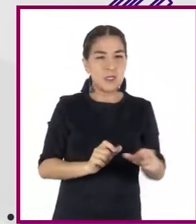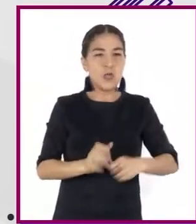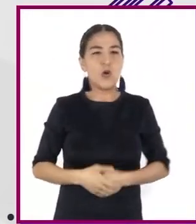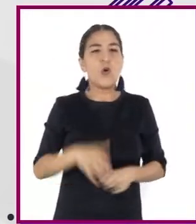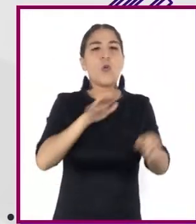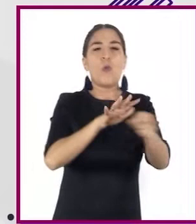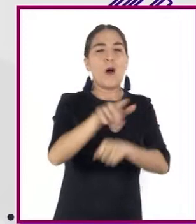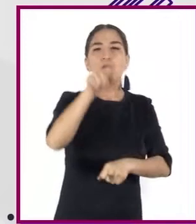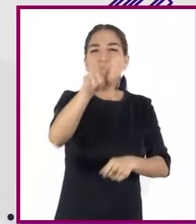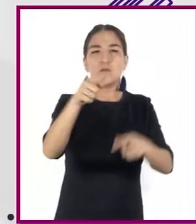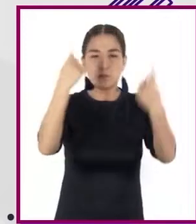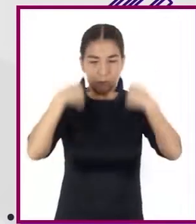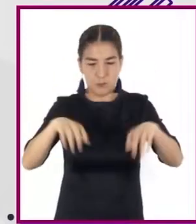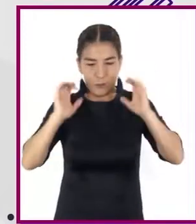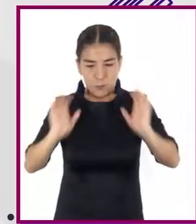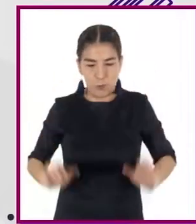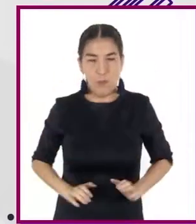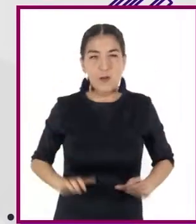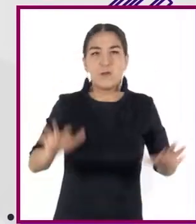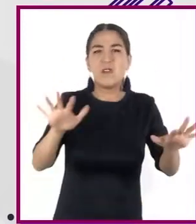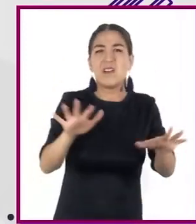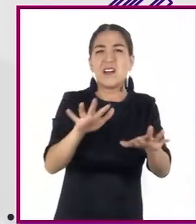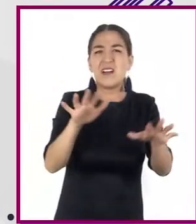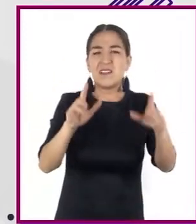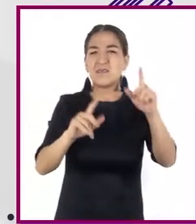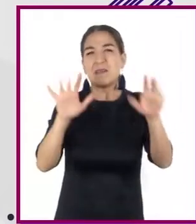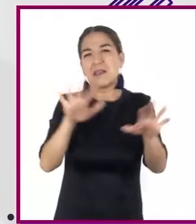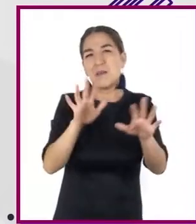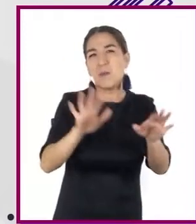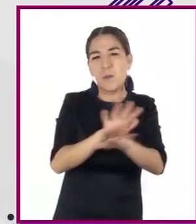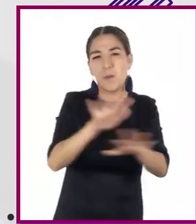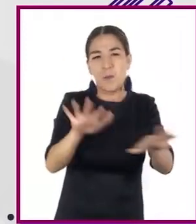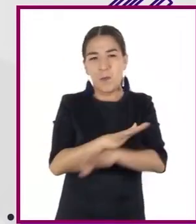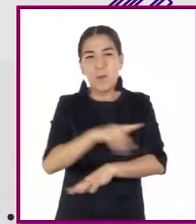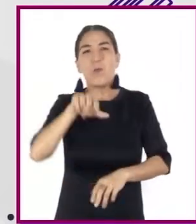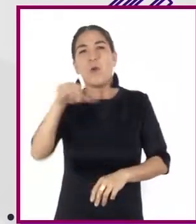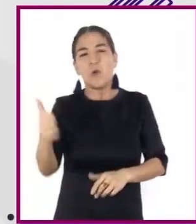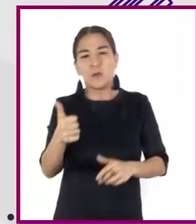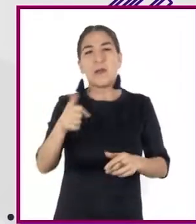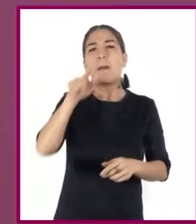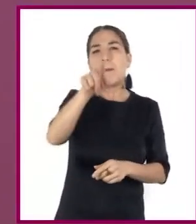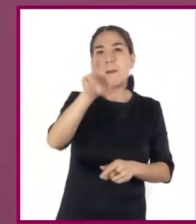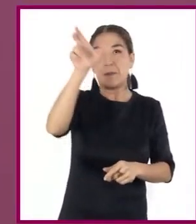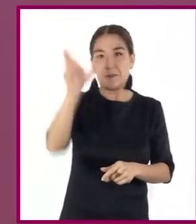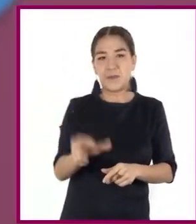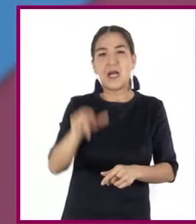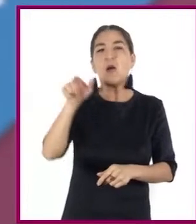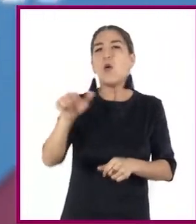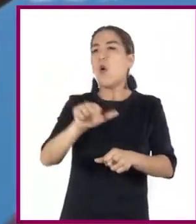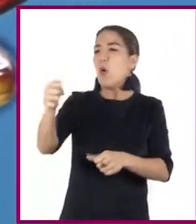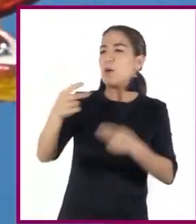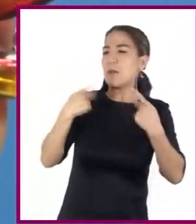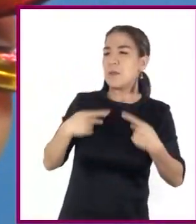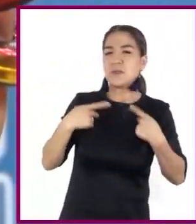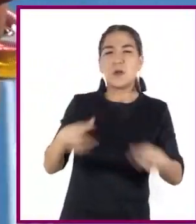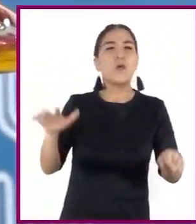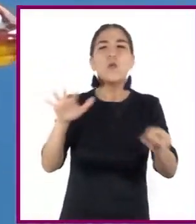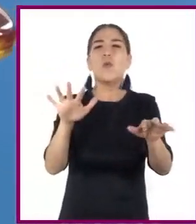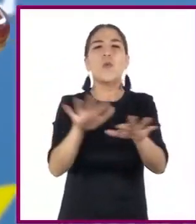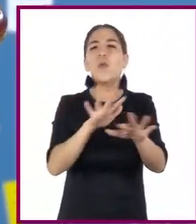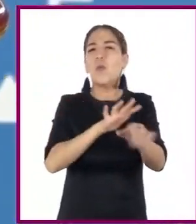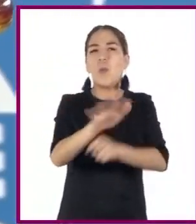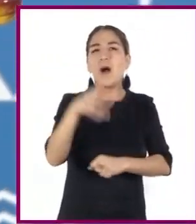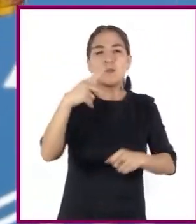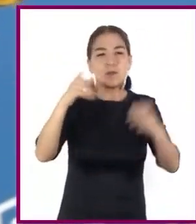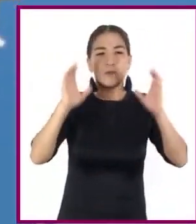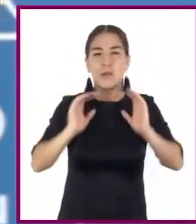rasgos físicos y en la segunda, cuáles son los rasgos físicos de otra persona. Ahora, tomen un espejo,